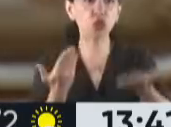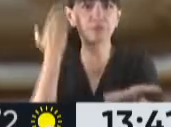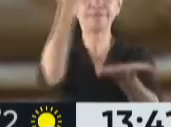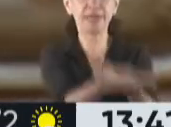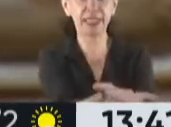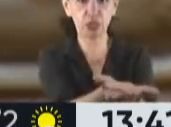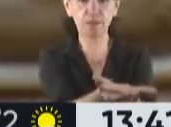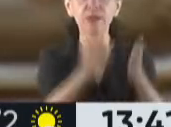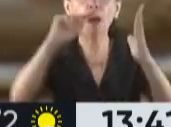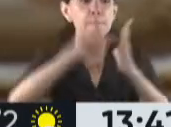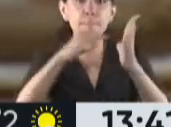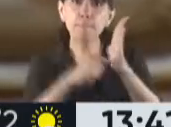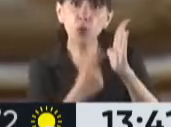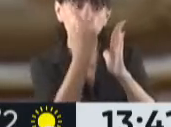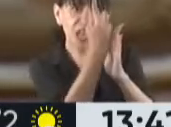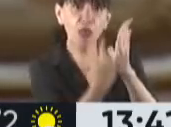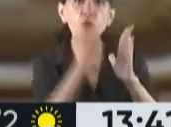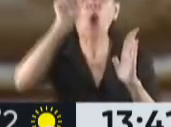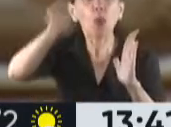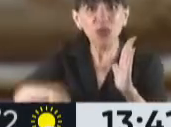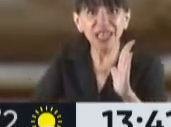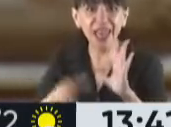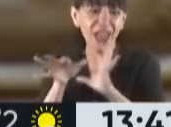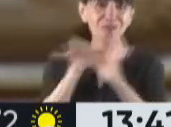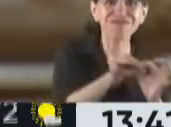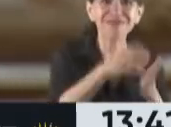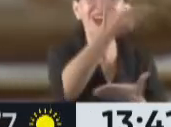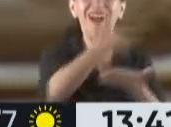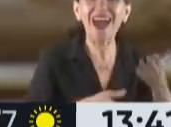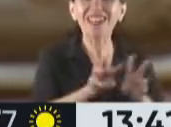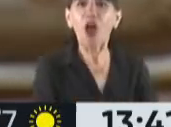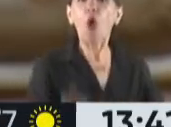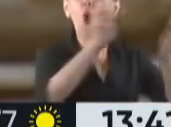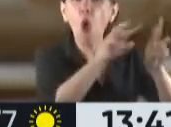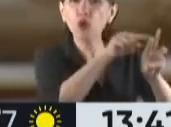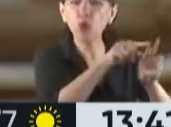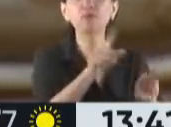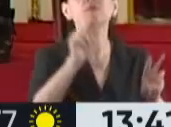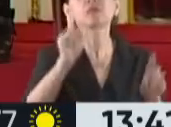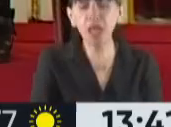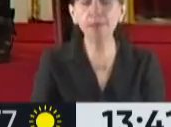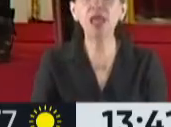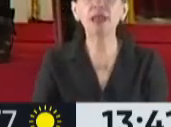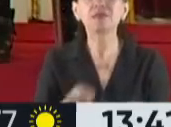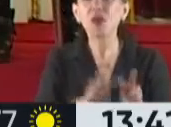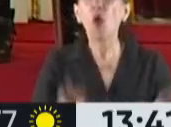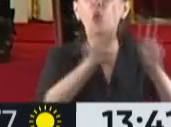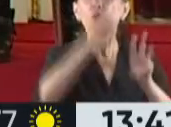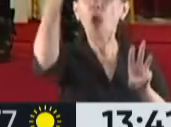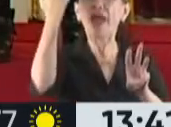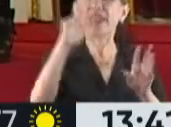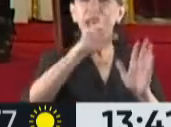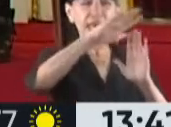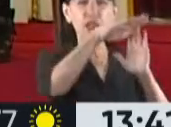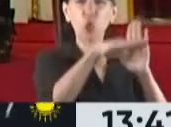puntos se derivan de la Carta de las Naciones Unidas o de las resoluciones de las Naciones Unidas, donde una vez más